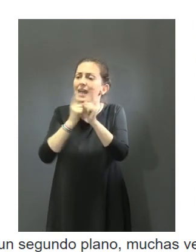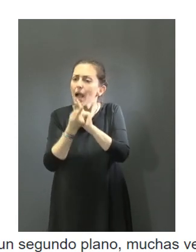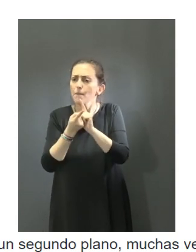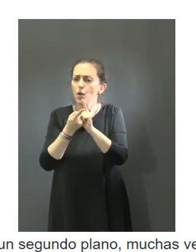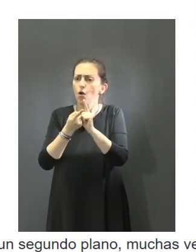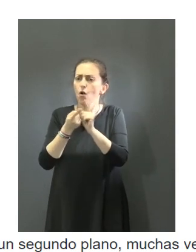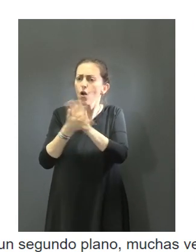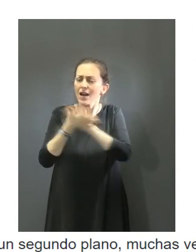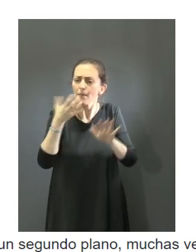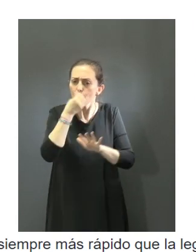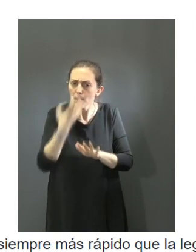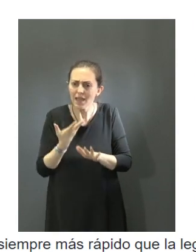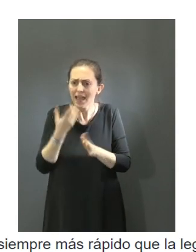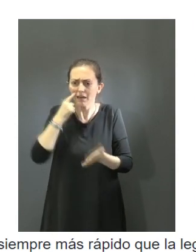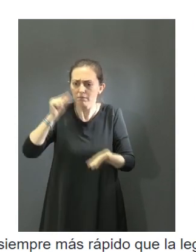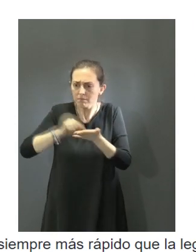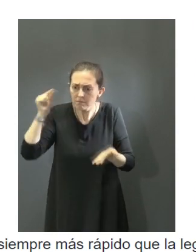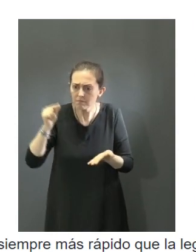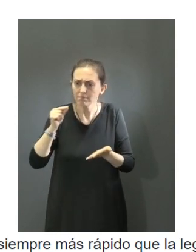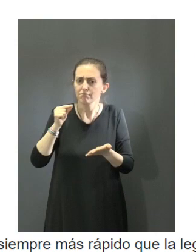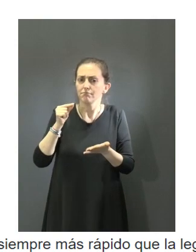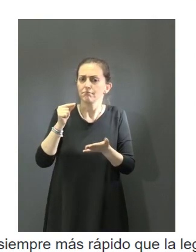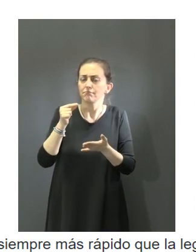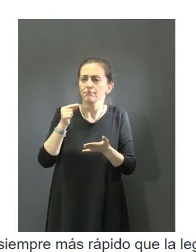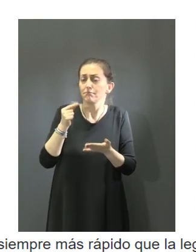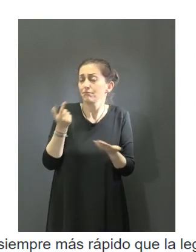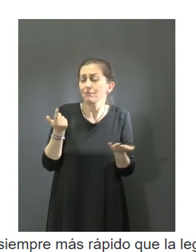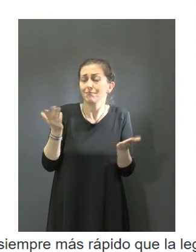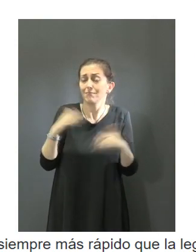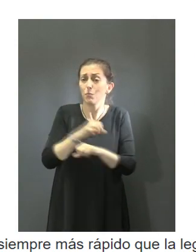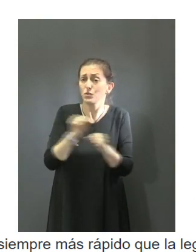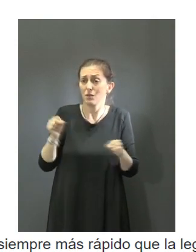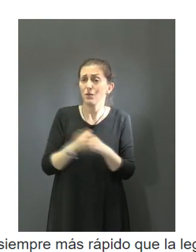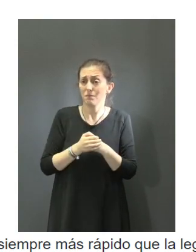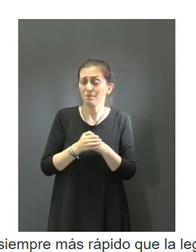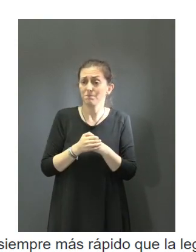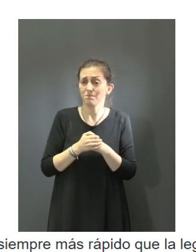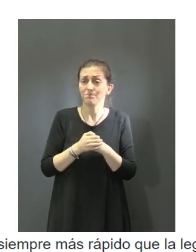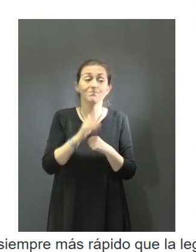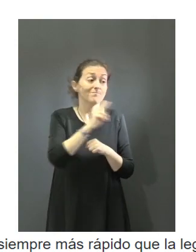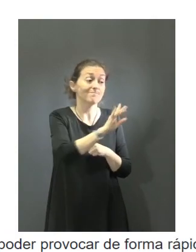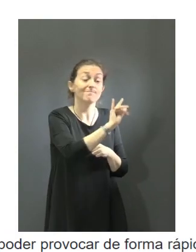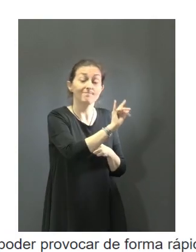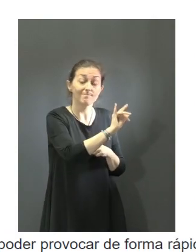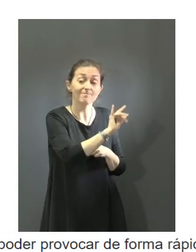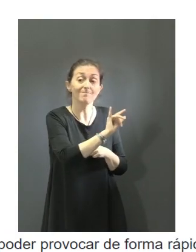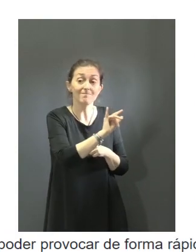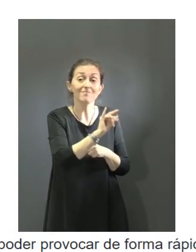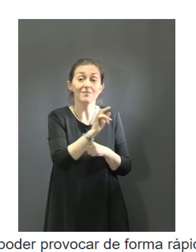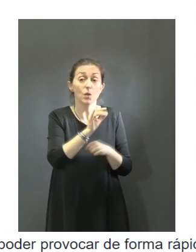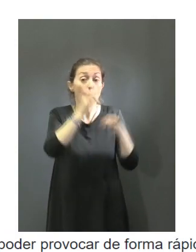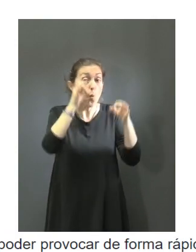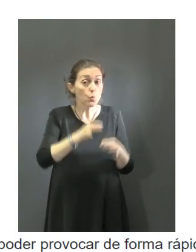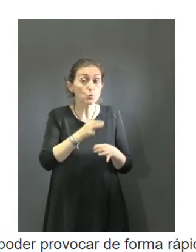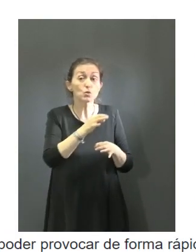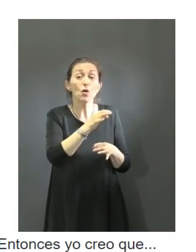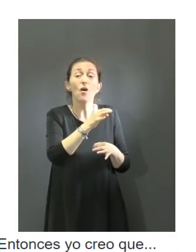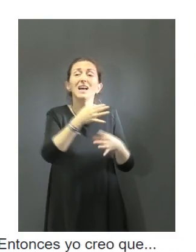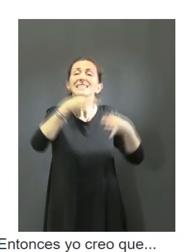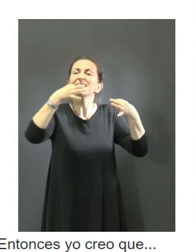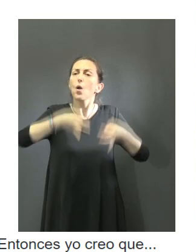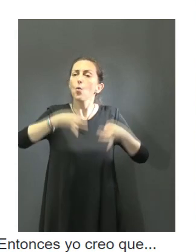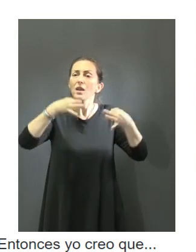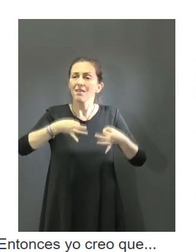forma rápida, inmediata y necesaria. Entonces yo creo que... Justo sobre esas dos vertientes, la